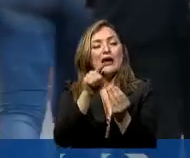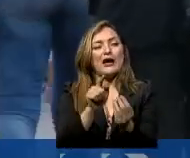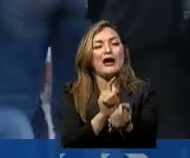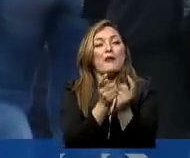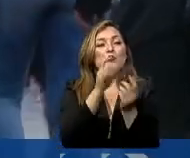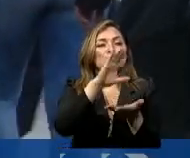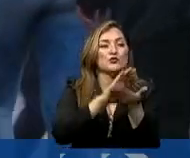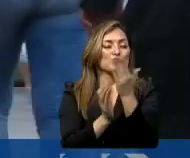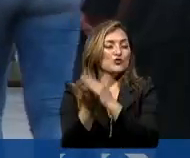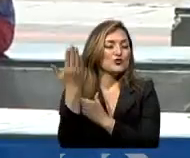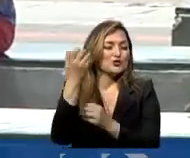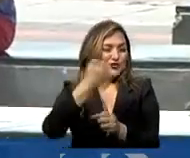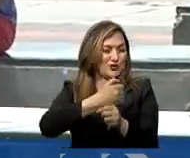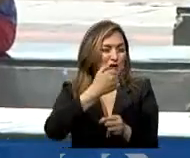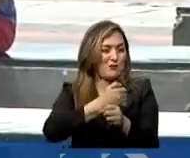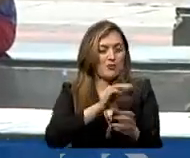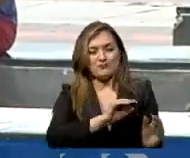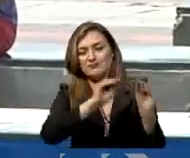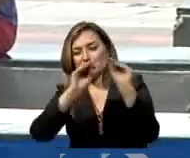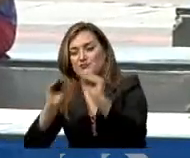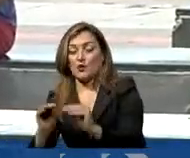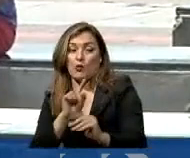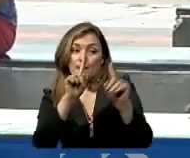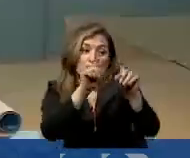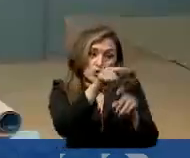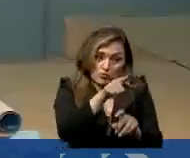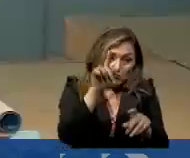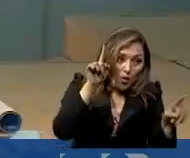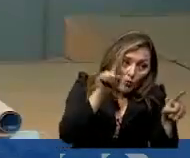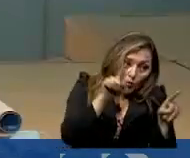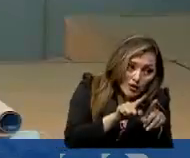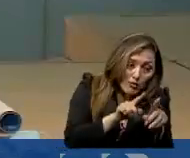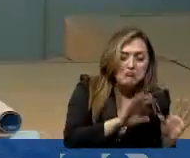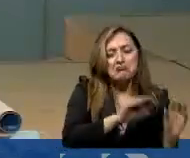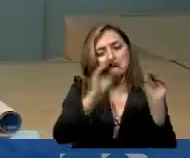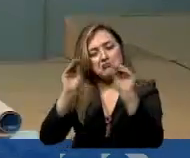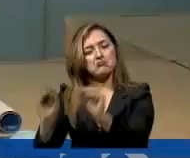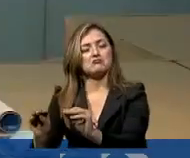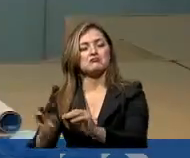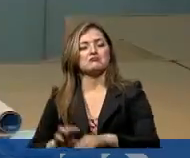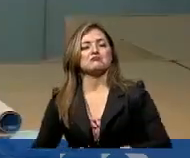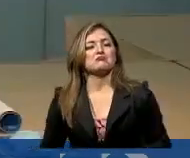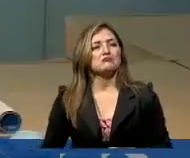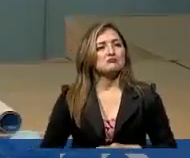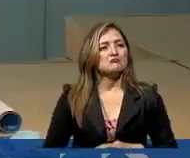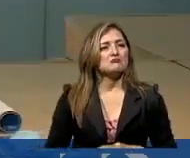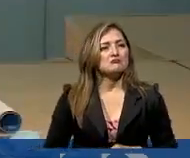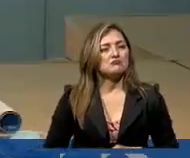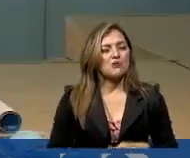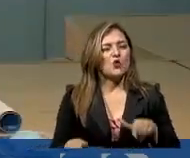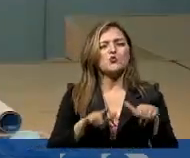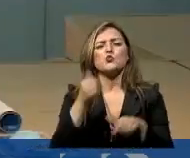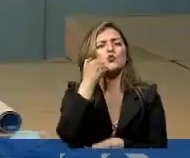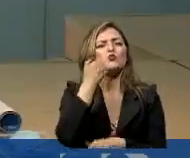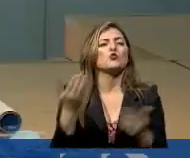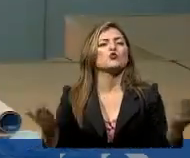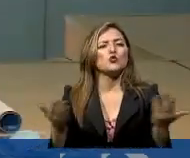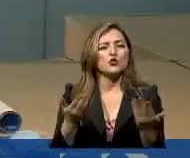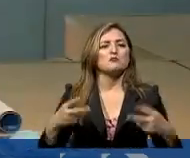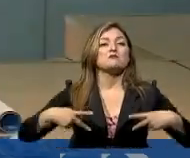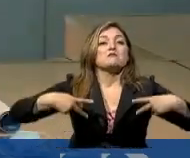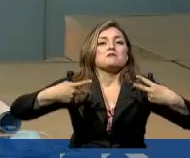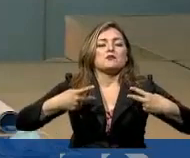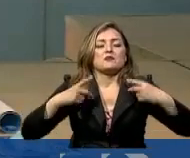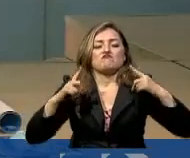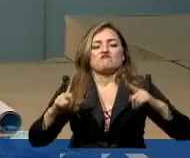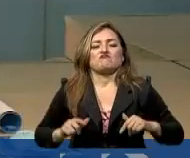de las trabajadoras sexuales, pero con su consentimiento. Para justamente determinar los lugares más adecuados que permitan una convivencia más